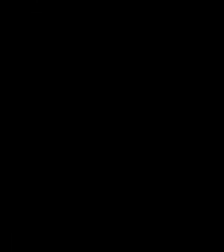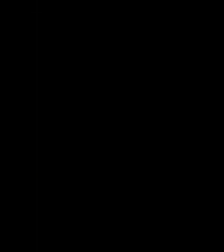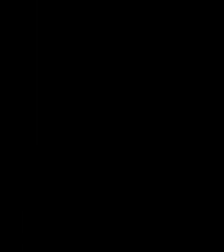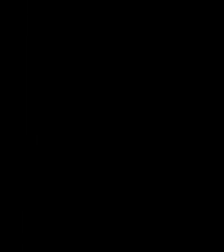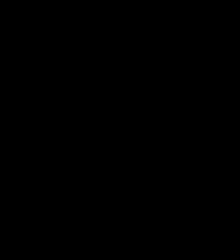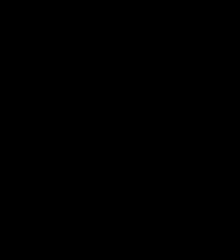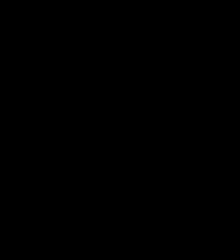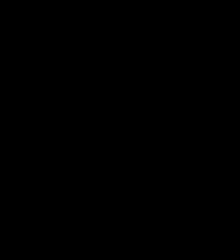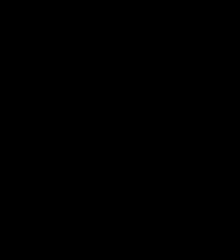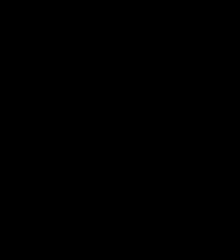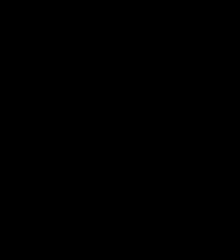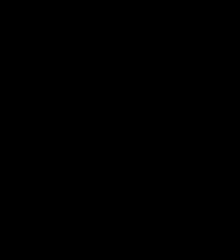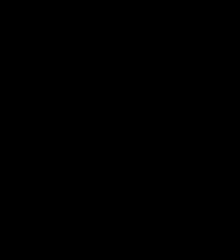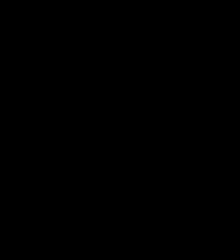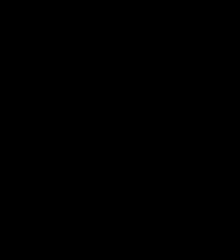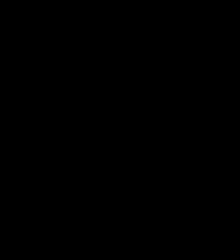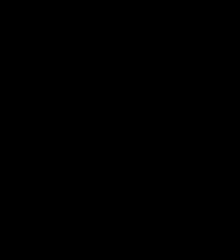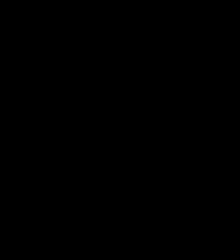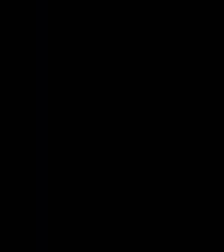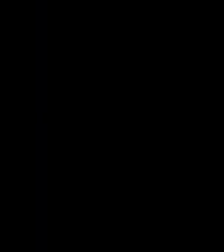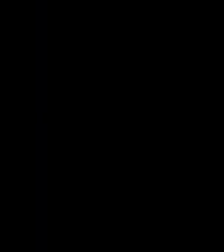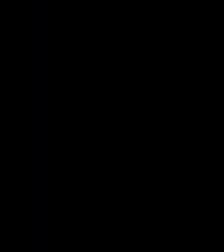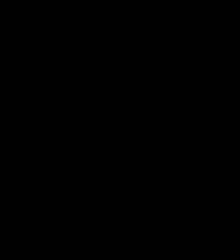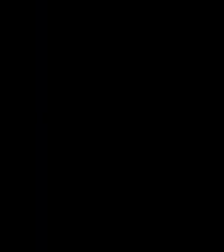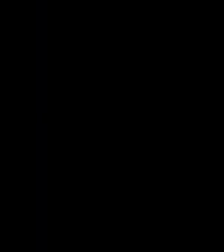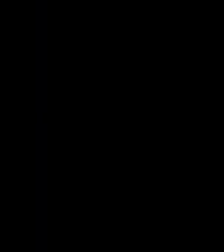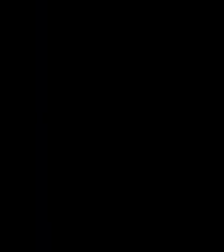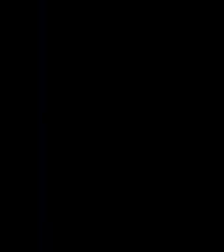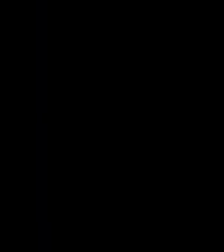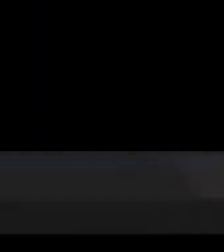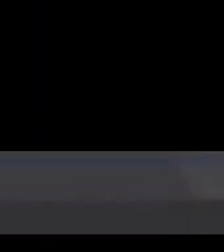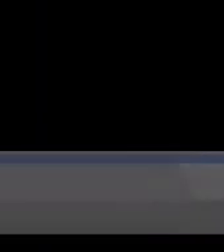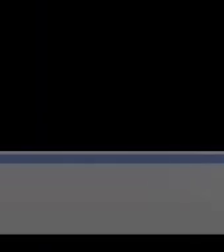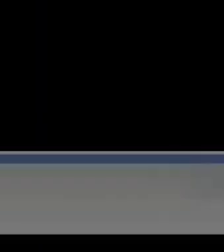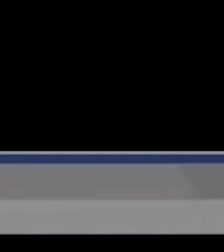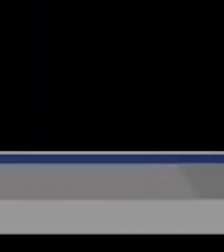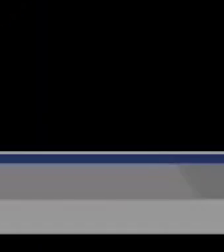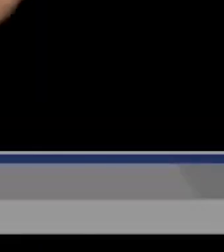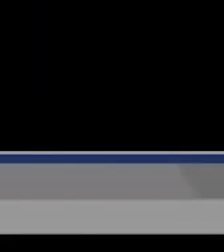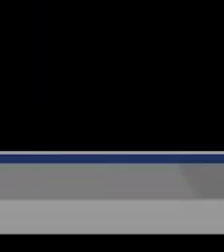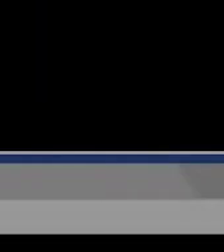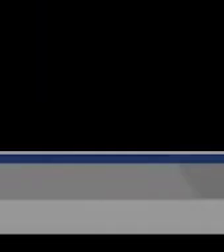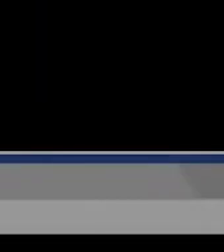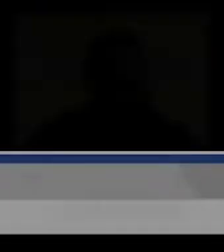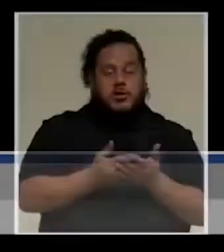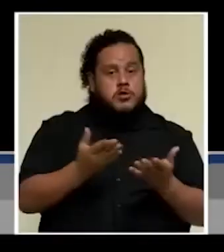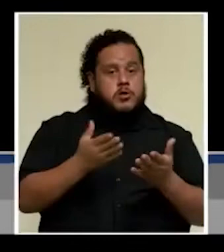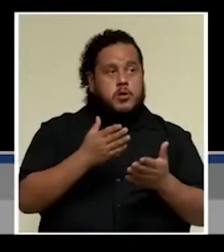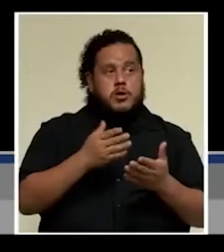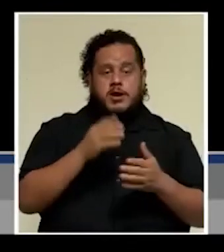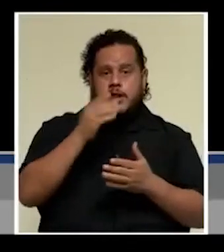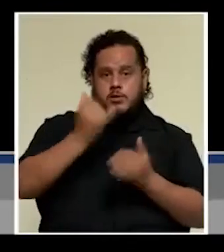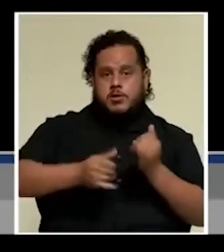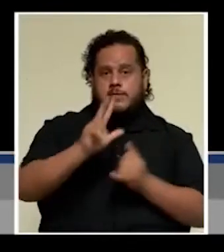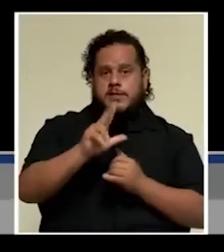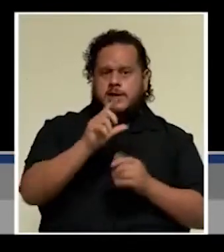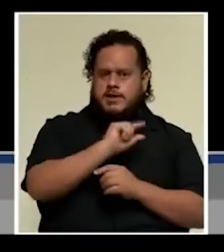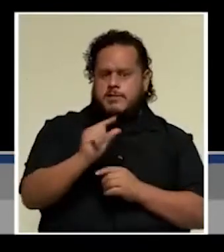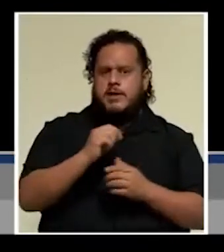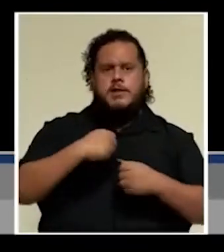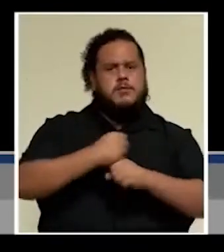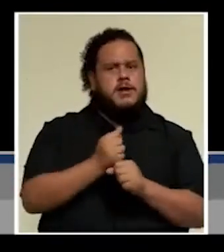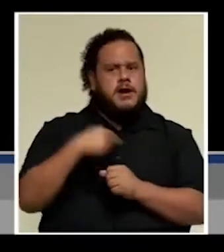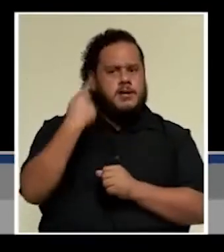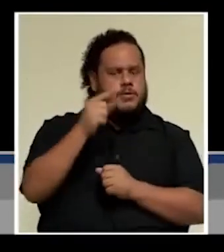Centro de Investigación y Estudios Políticos de la Universidad de Costa Rica nos ha puesto en bandeja en estas últimas 3 semanas, lo hará la